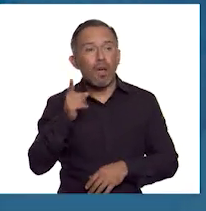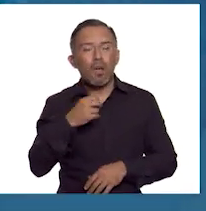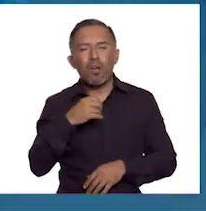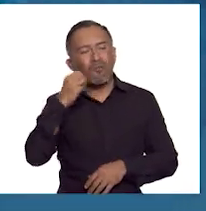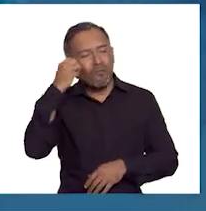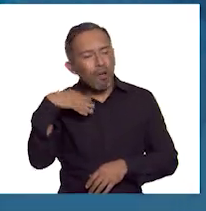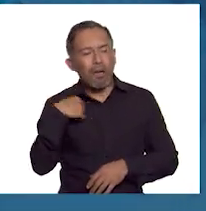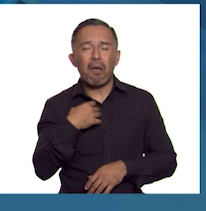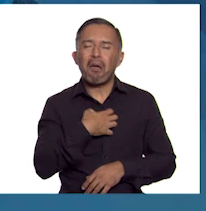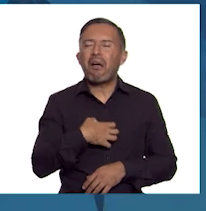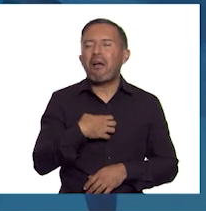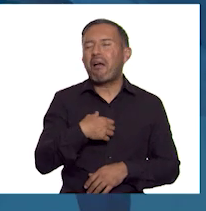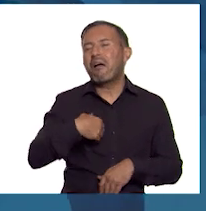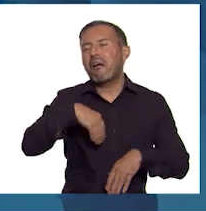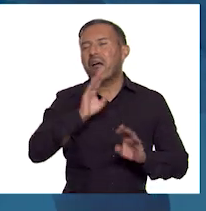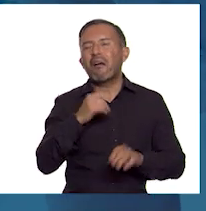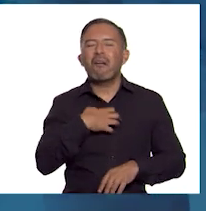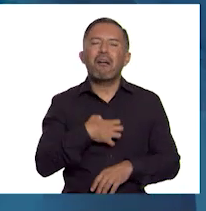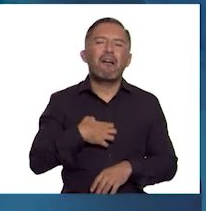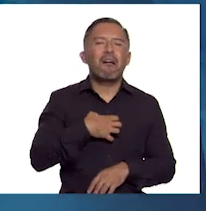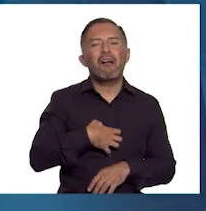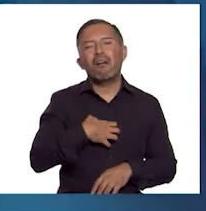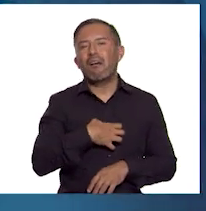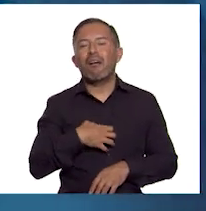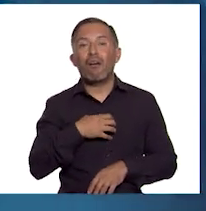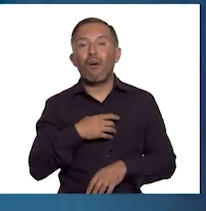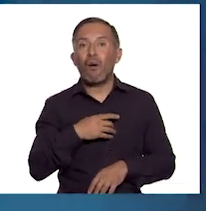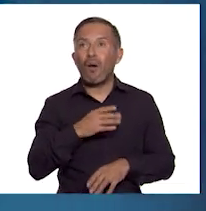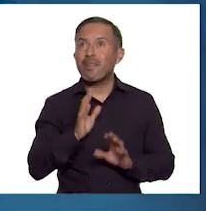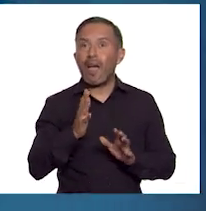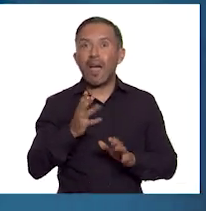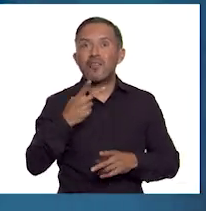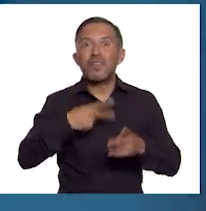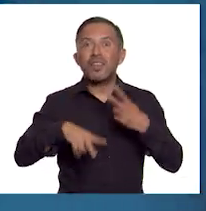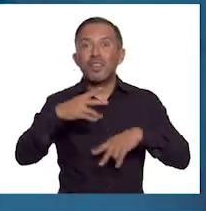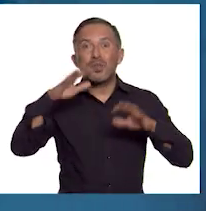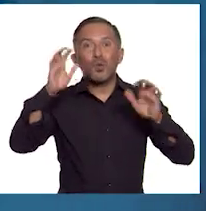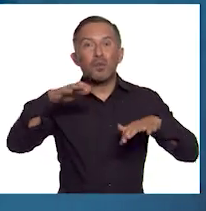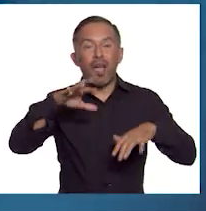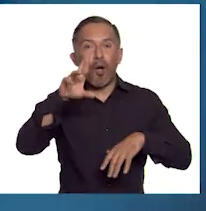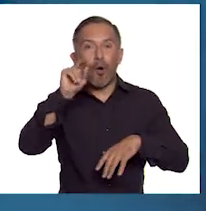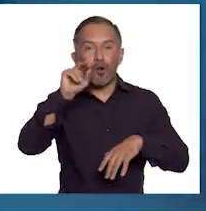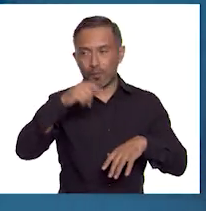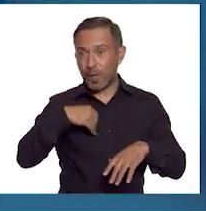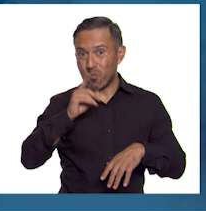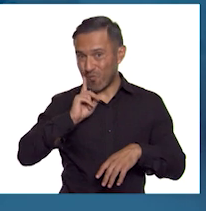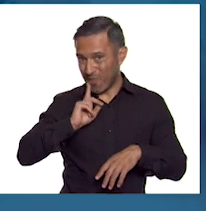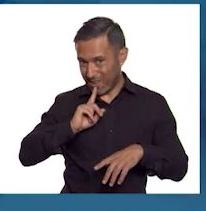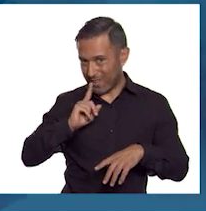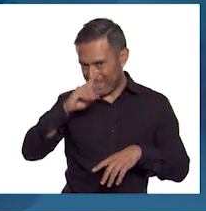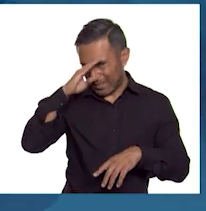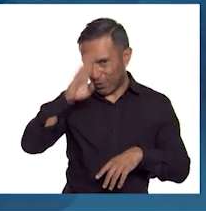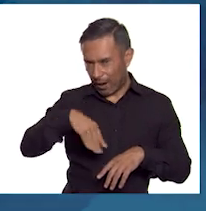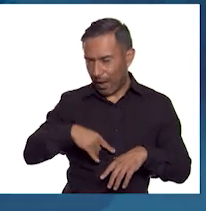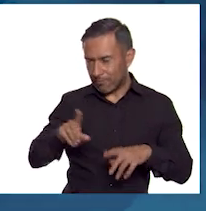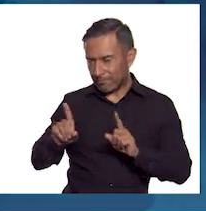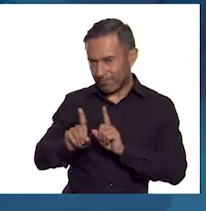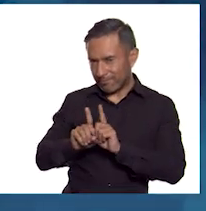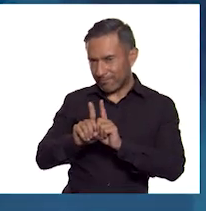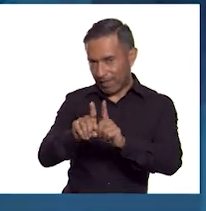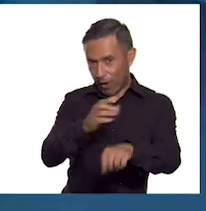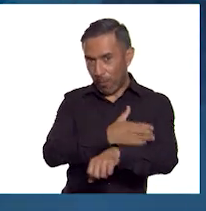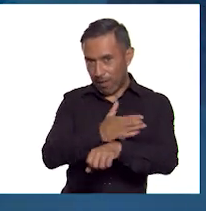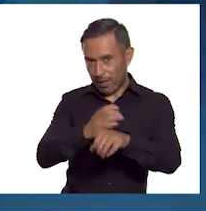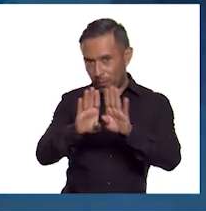y pensaba que ahora vendría la lluvia de oro. La señora Hall la acompañó hasta la puerta y cuando estaba en